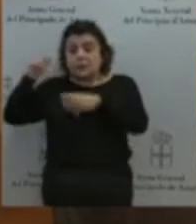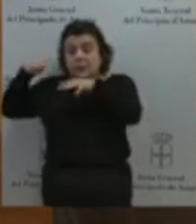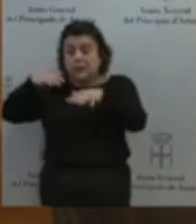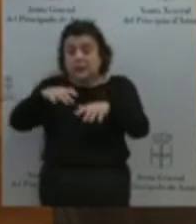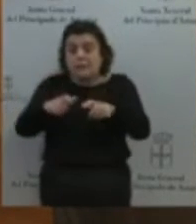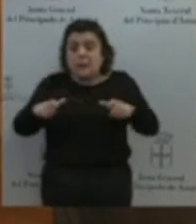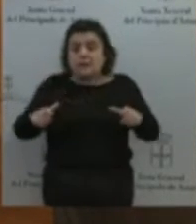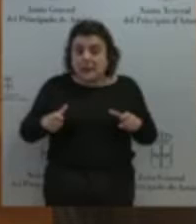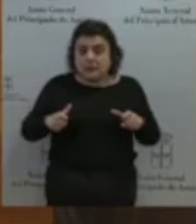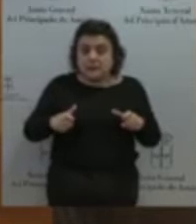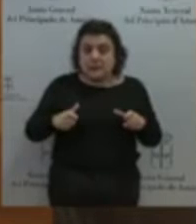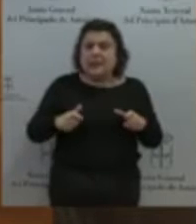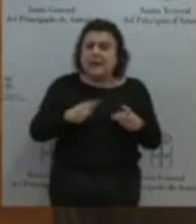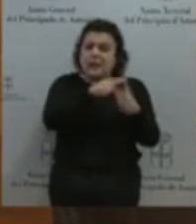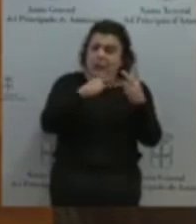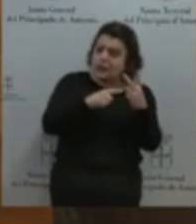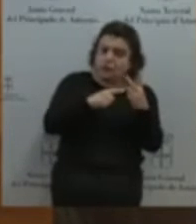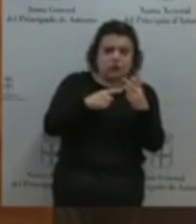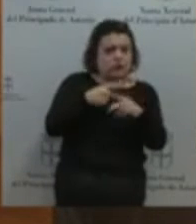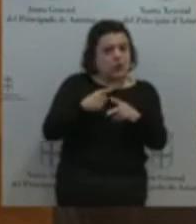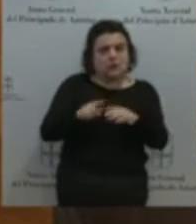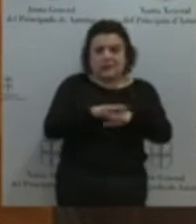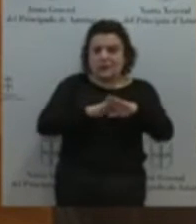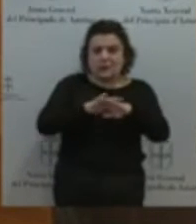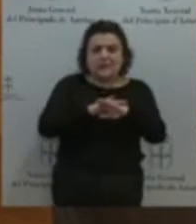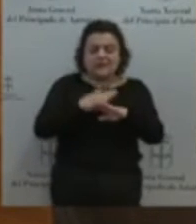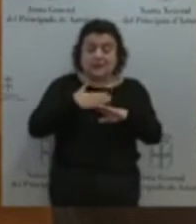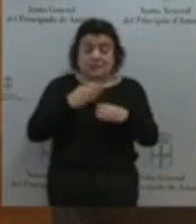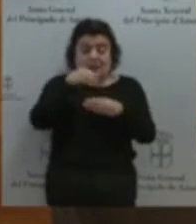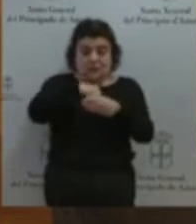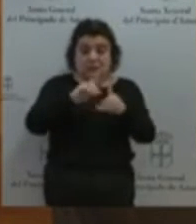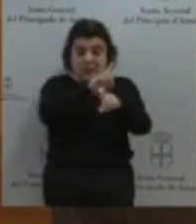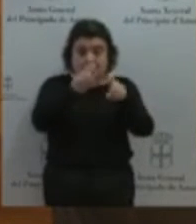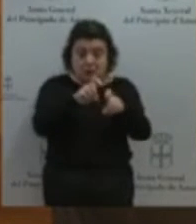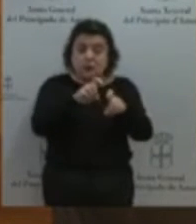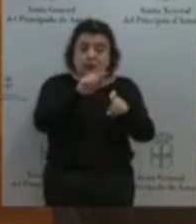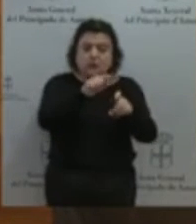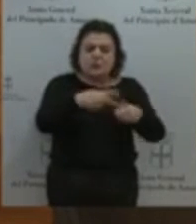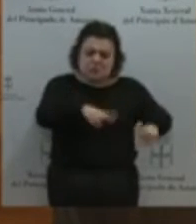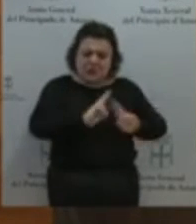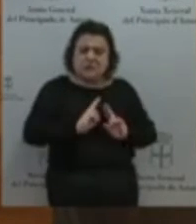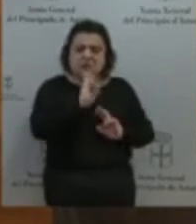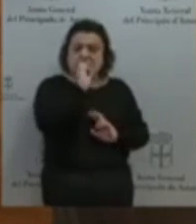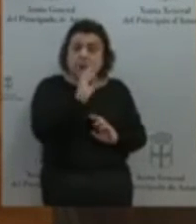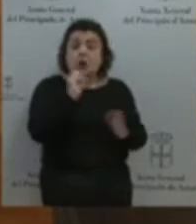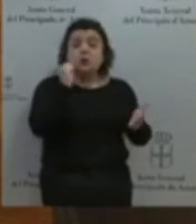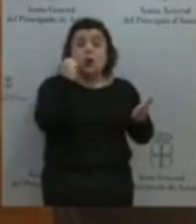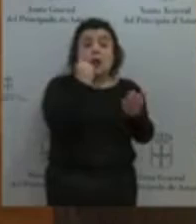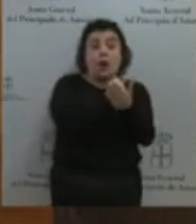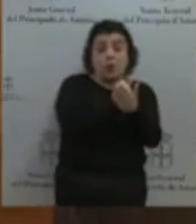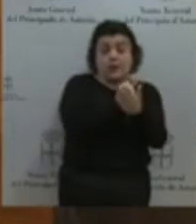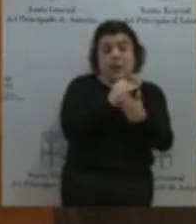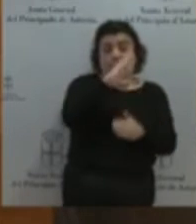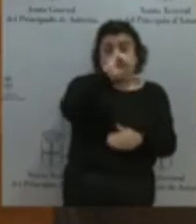que mi pregunta indicaba, que usted ha recogido también en su respuesta, como son la huella carbónica y la huella hídrica. La huella carbónica efectivamente